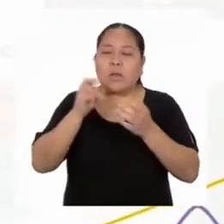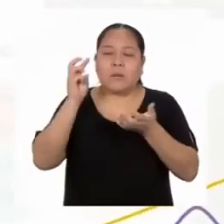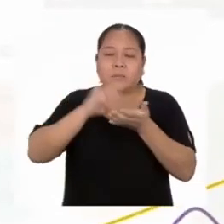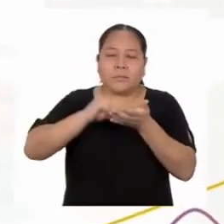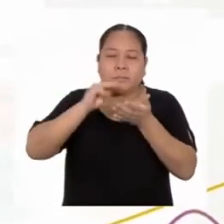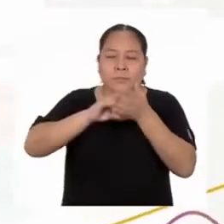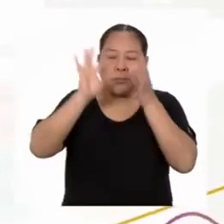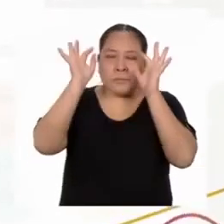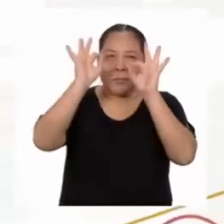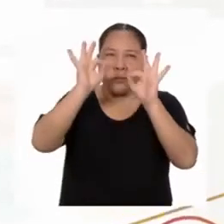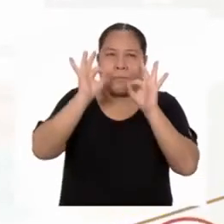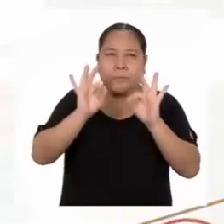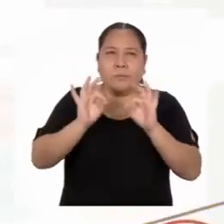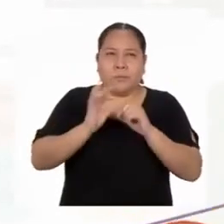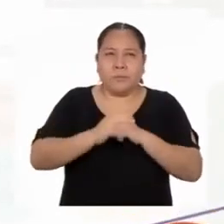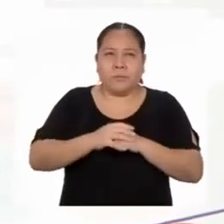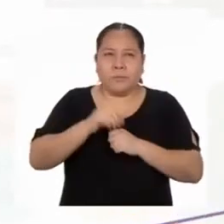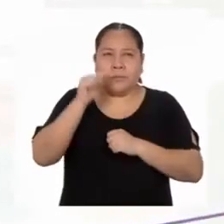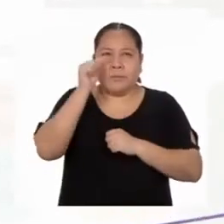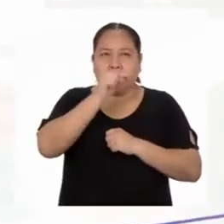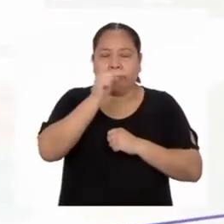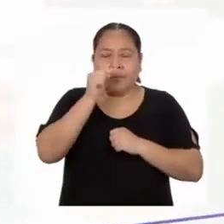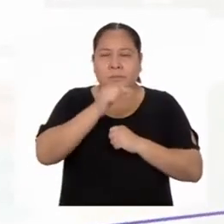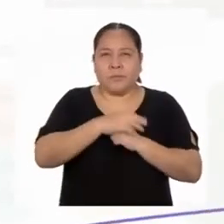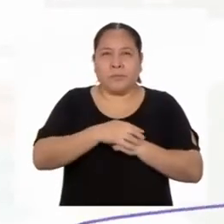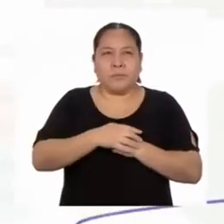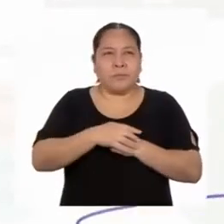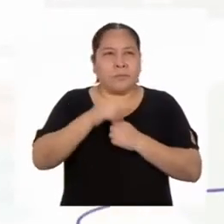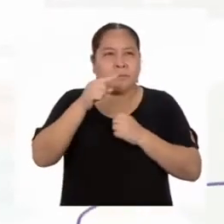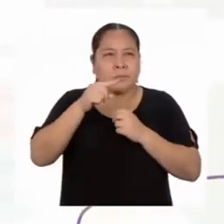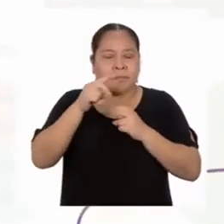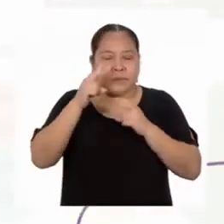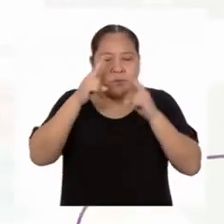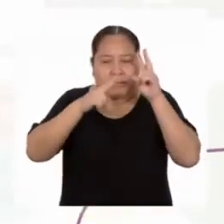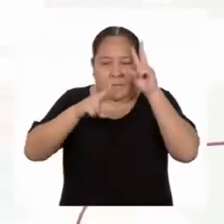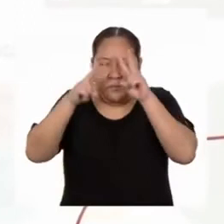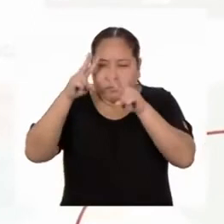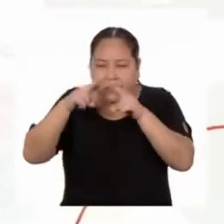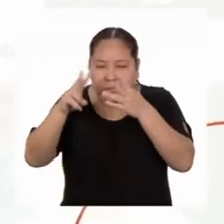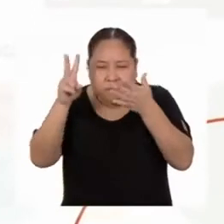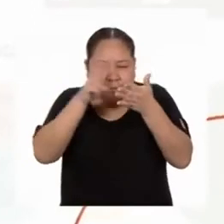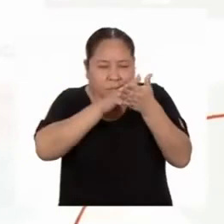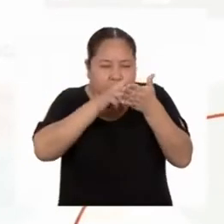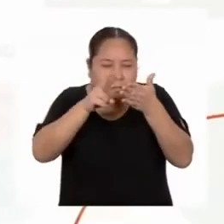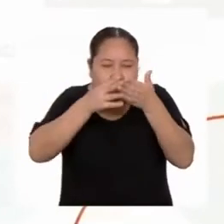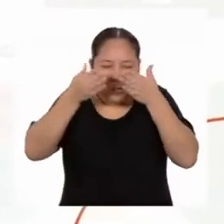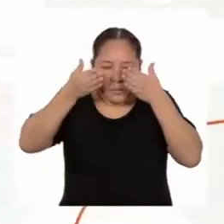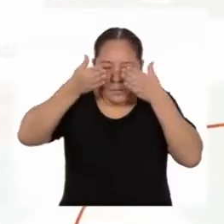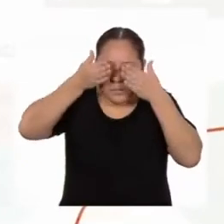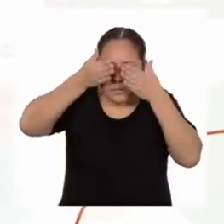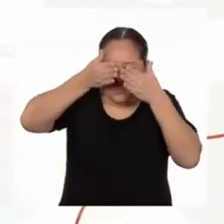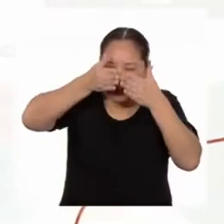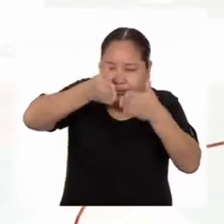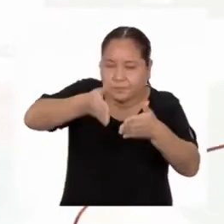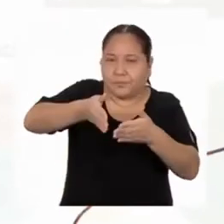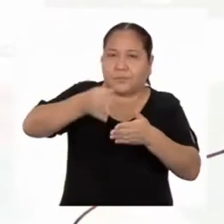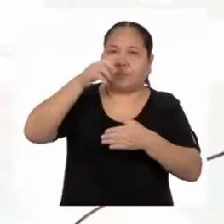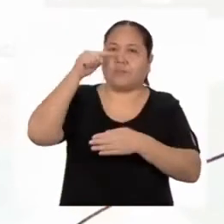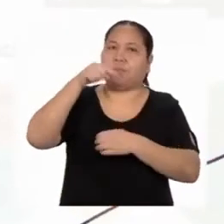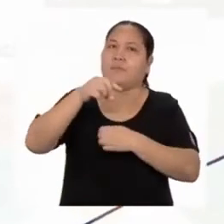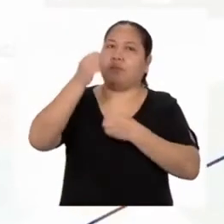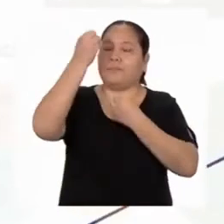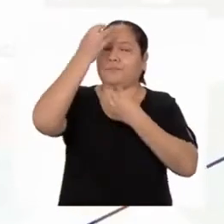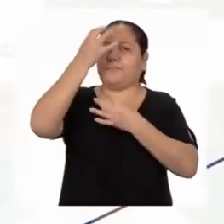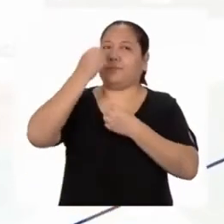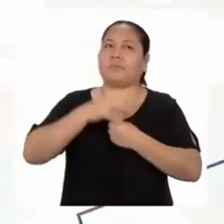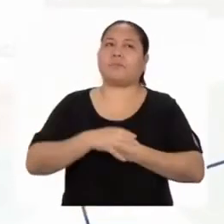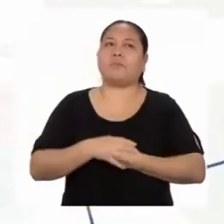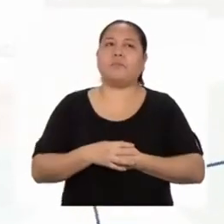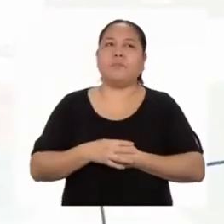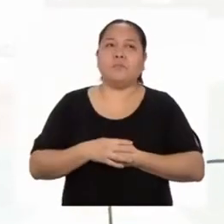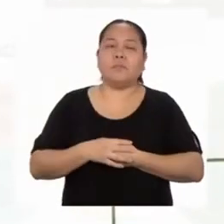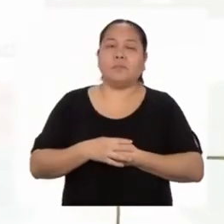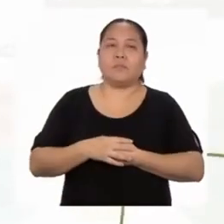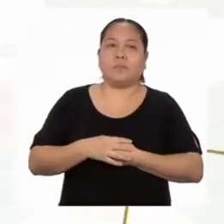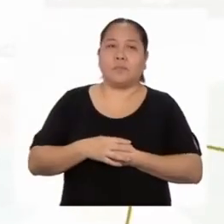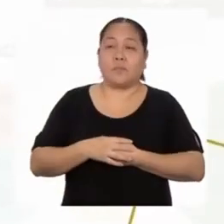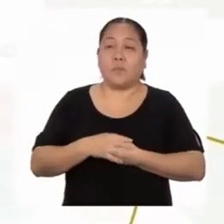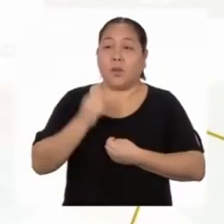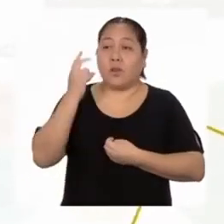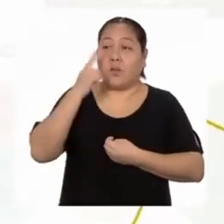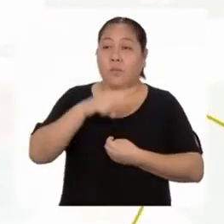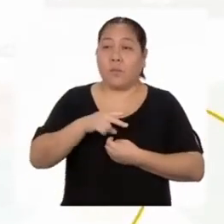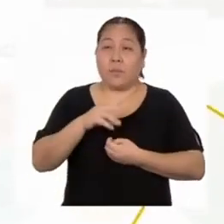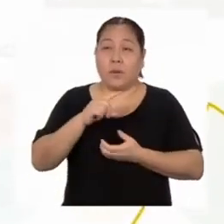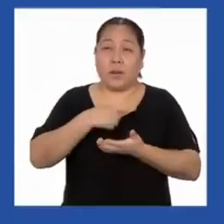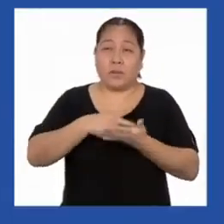amenazada. Porque en este caso debemos hacer una lectura más minuciosa del texto. Lo estudiamos en las primeras